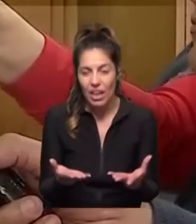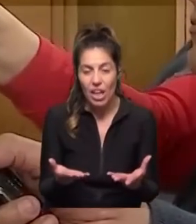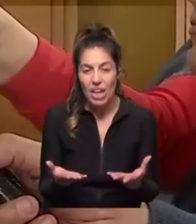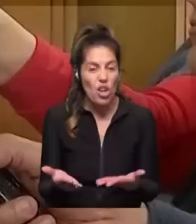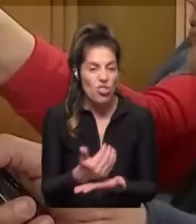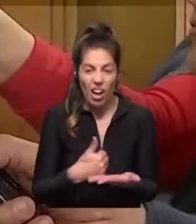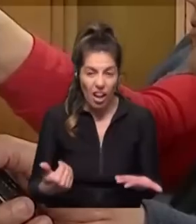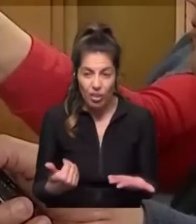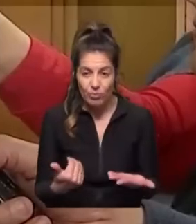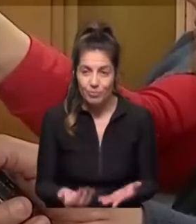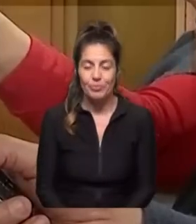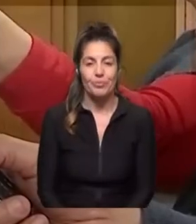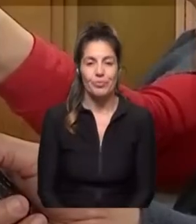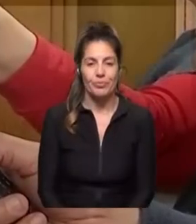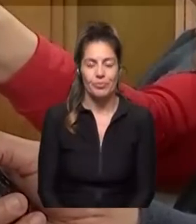incluirlos